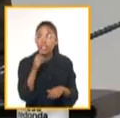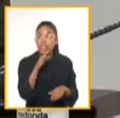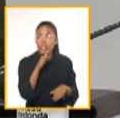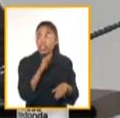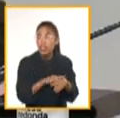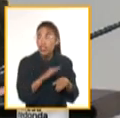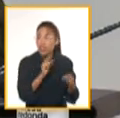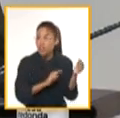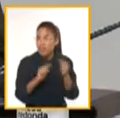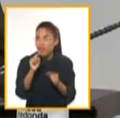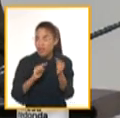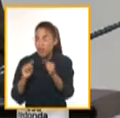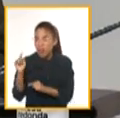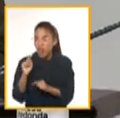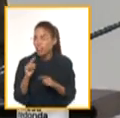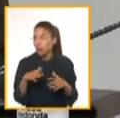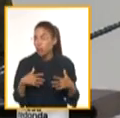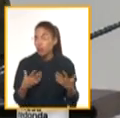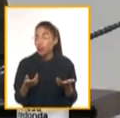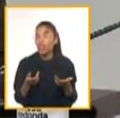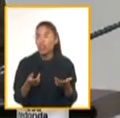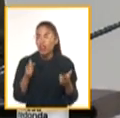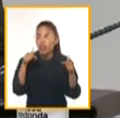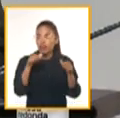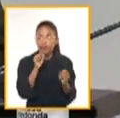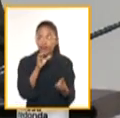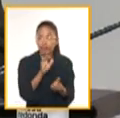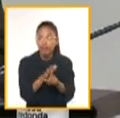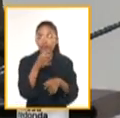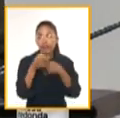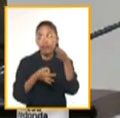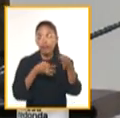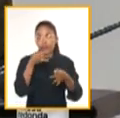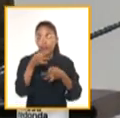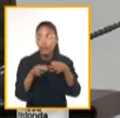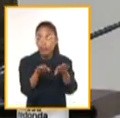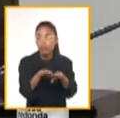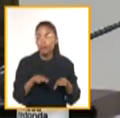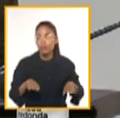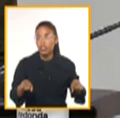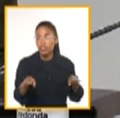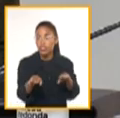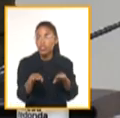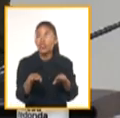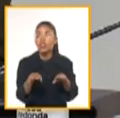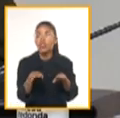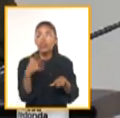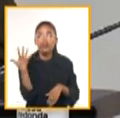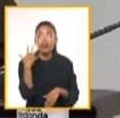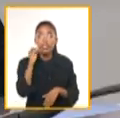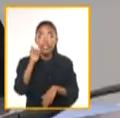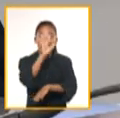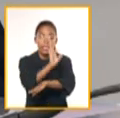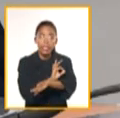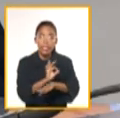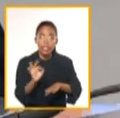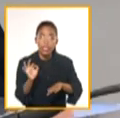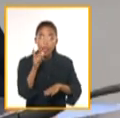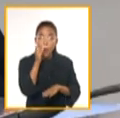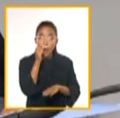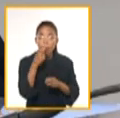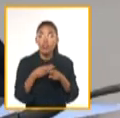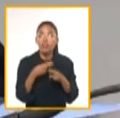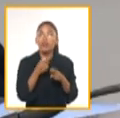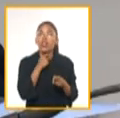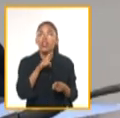esa desconexión? Sobre eso, pues quiero que comencemos hablando en esta mesa redonda con el ingeniero Eleazar Moreno Ricardo, director de